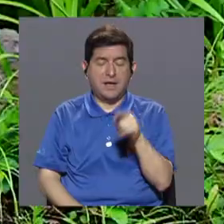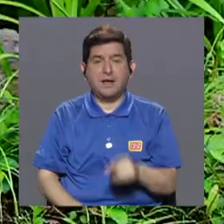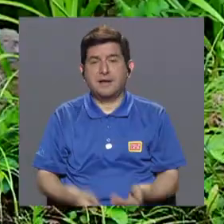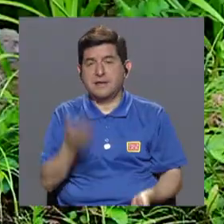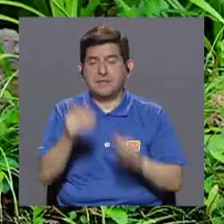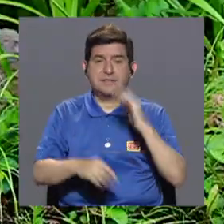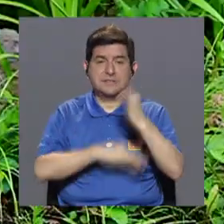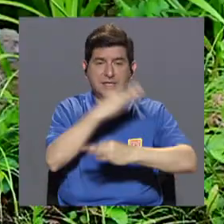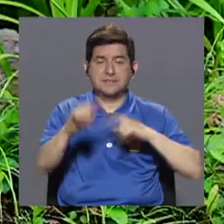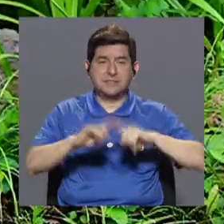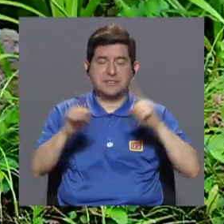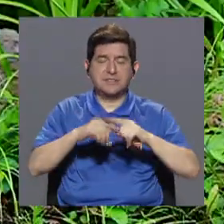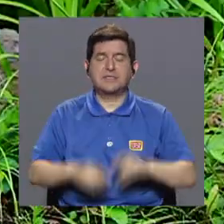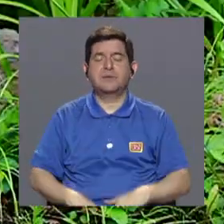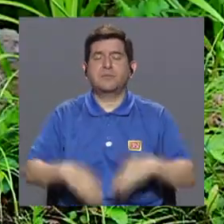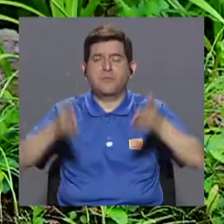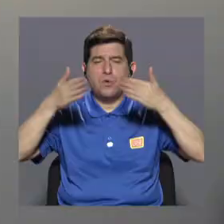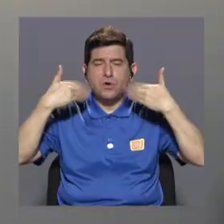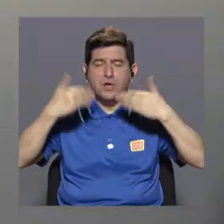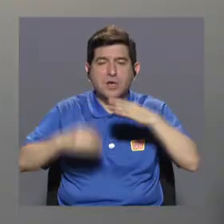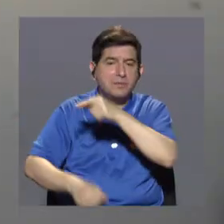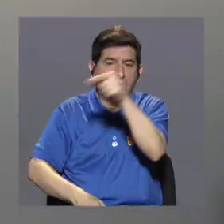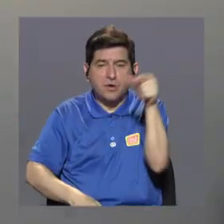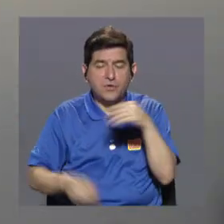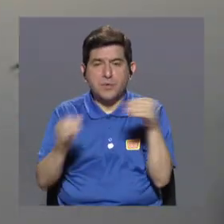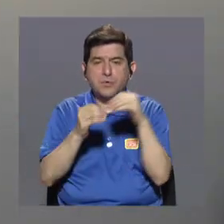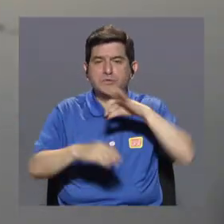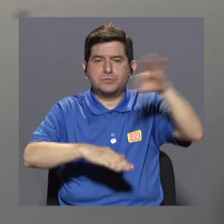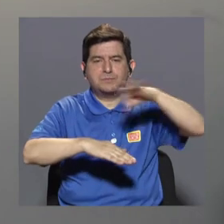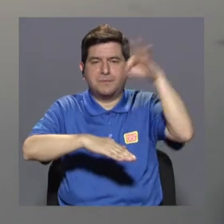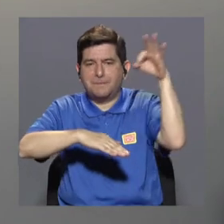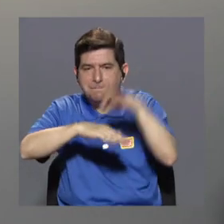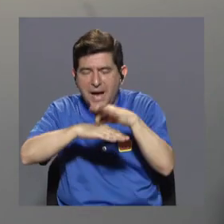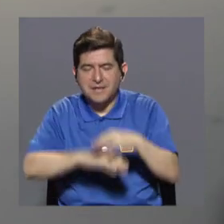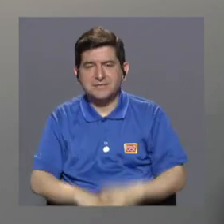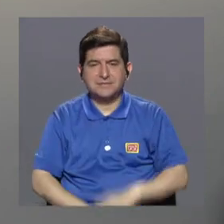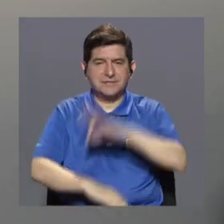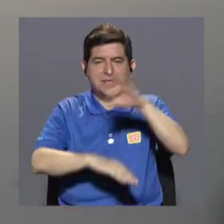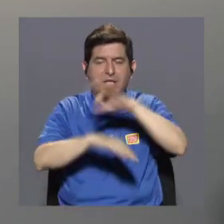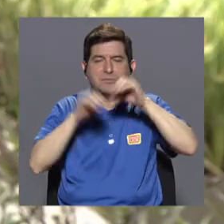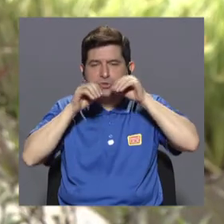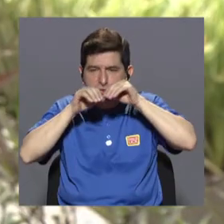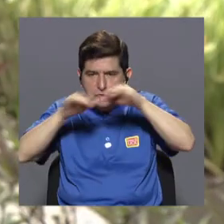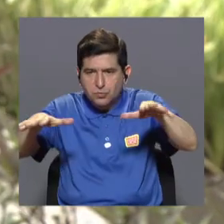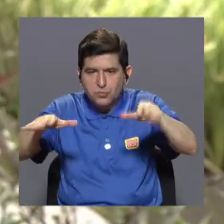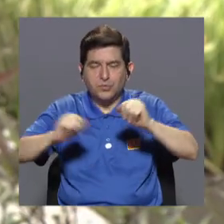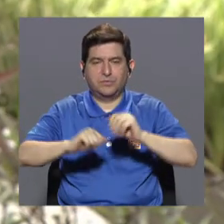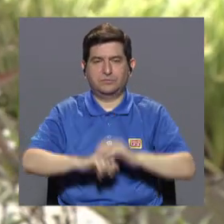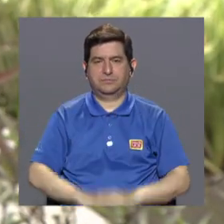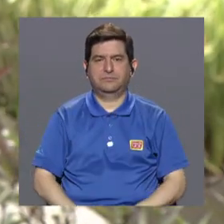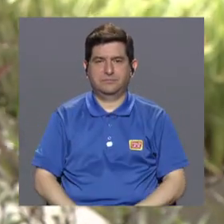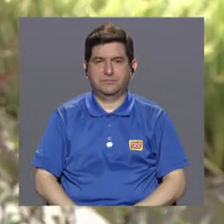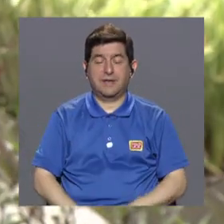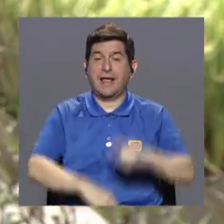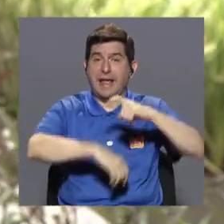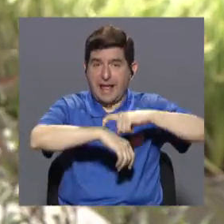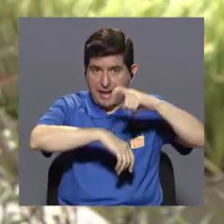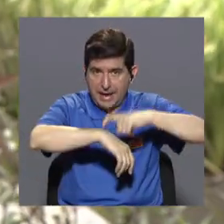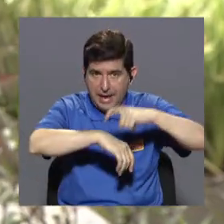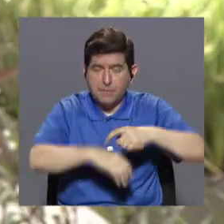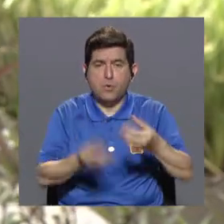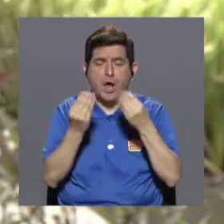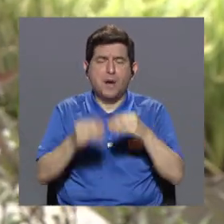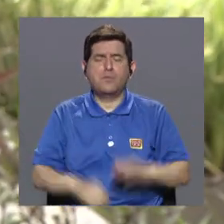clima o hay ríos, porque hay más mosquitos y el mosquito es el que lo transmite. Uh-huh. Incluso en épocas donde hay mucho mosquito